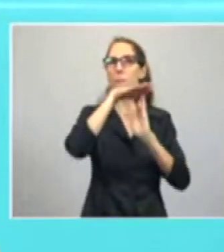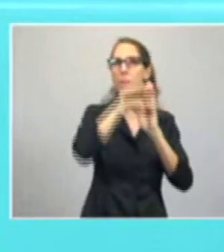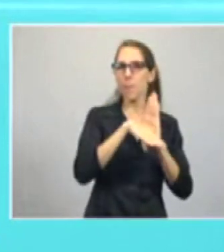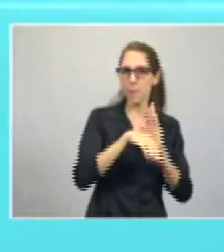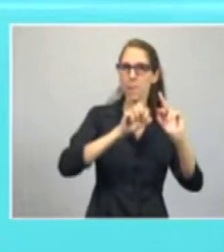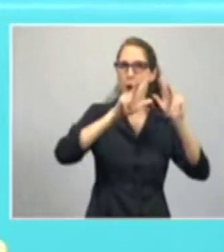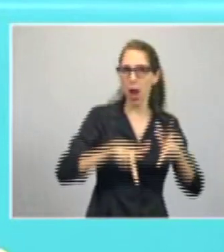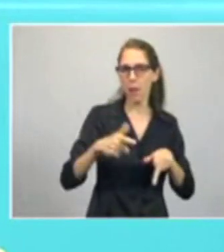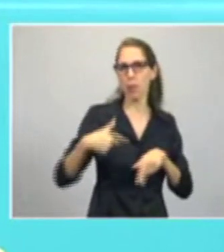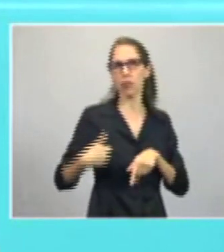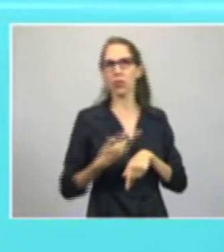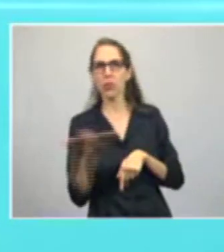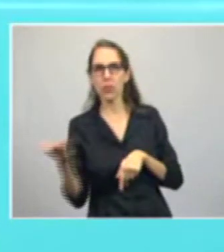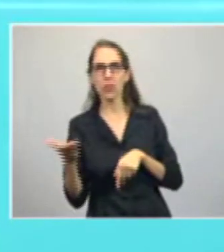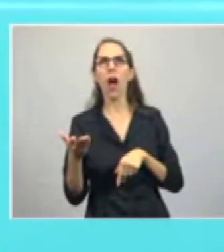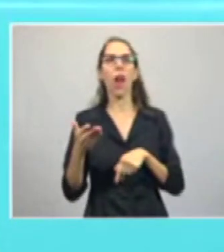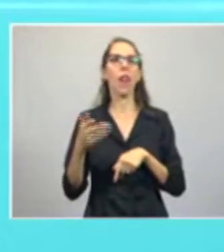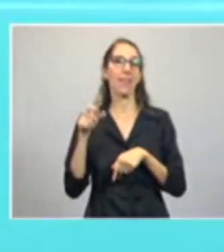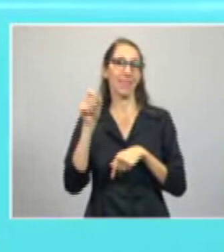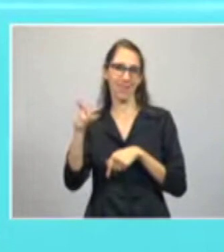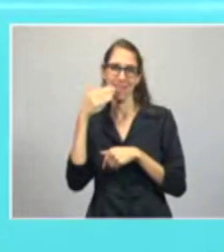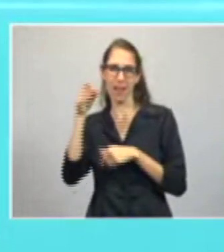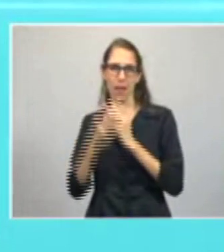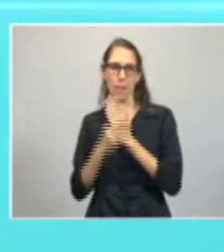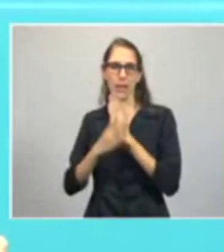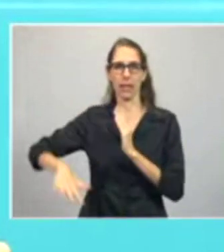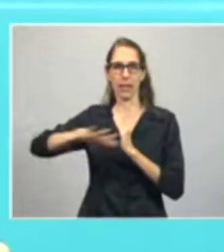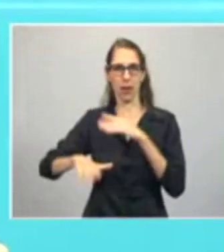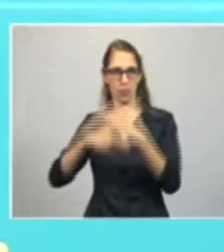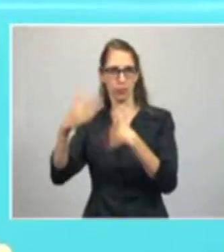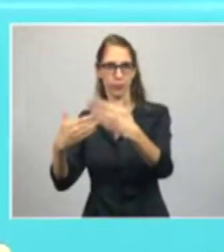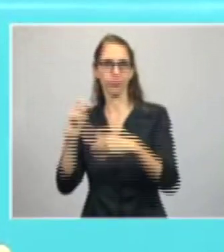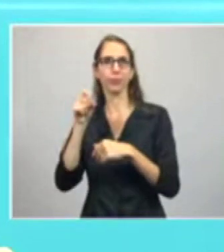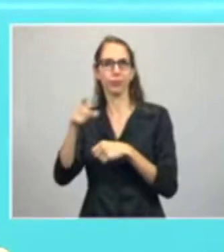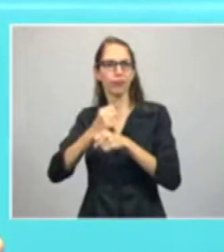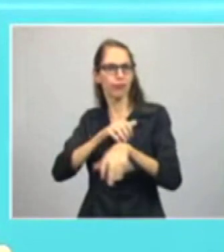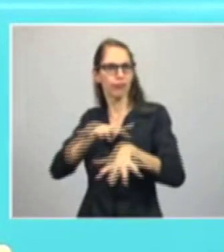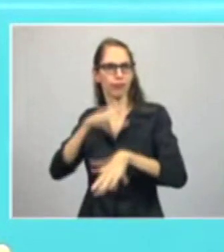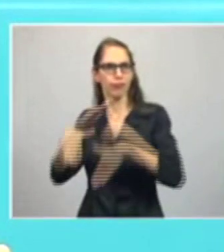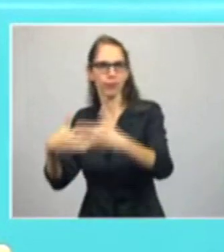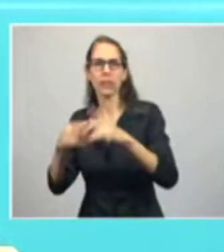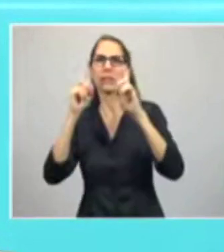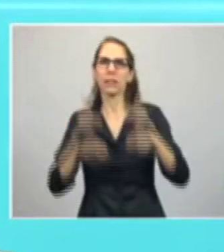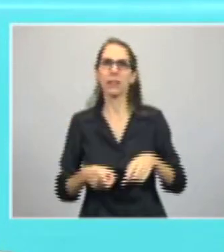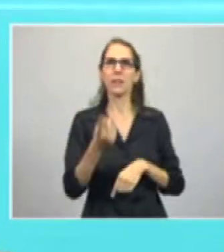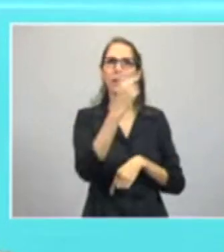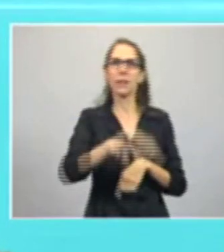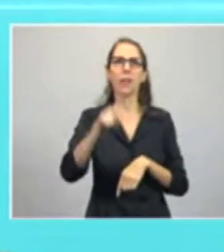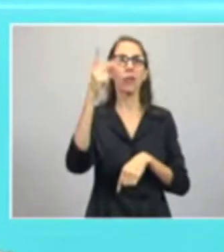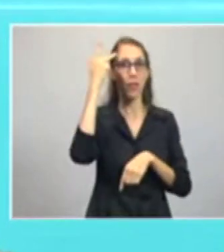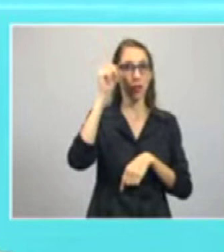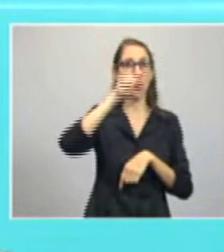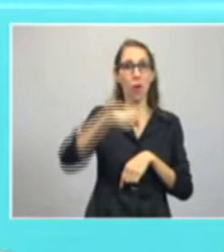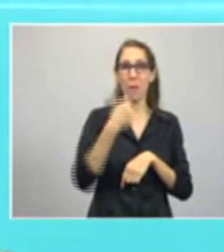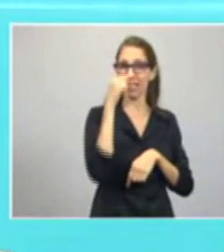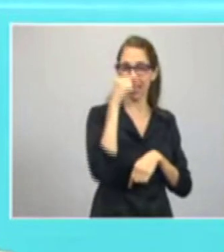sociales que lleva adelante el Ministerio de Desarrollo de la Comunidad y del 118,7% de las